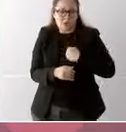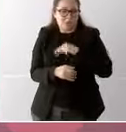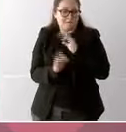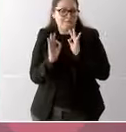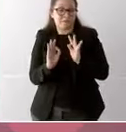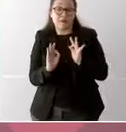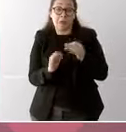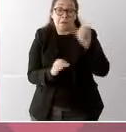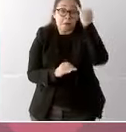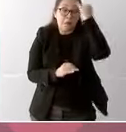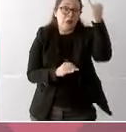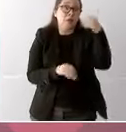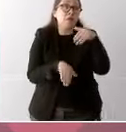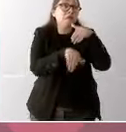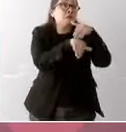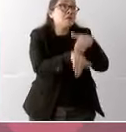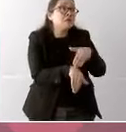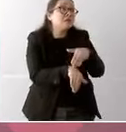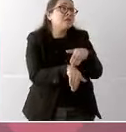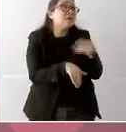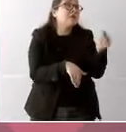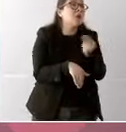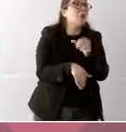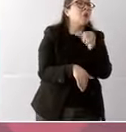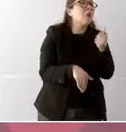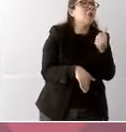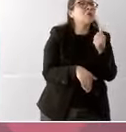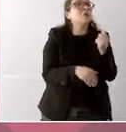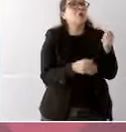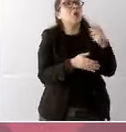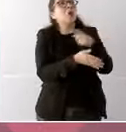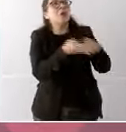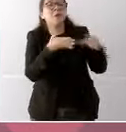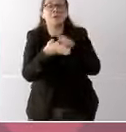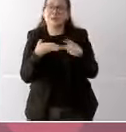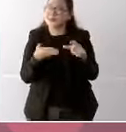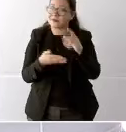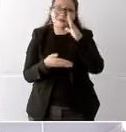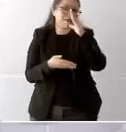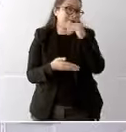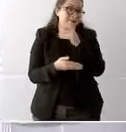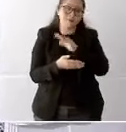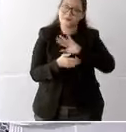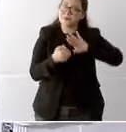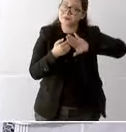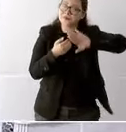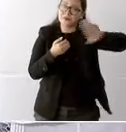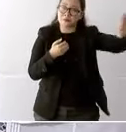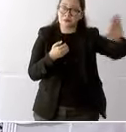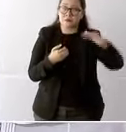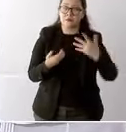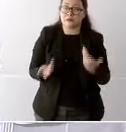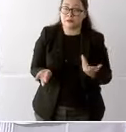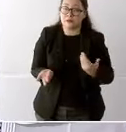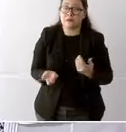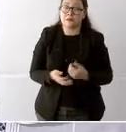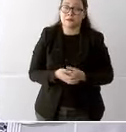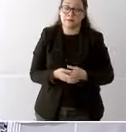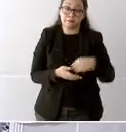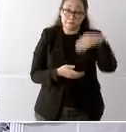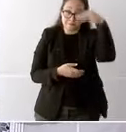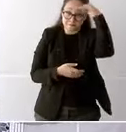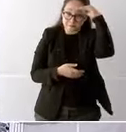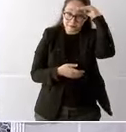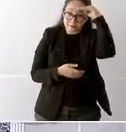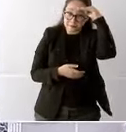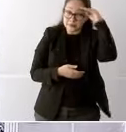dependientes, nada más, imaginen el incremento en el flete